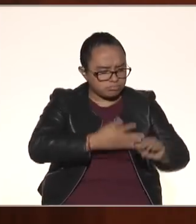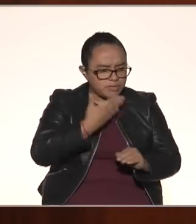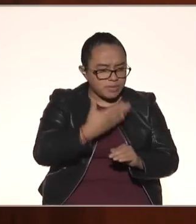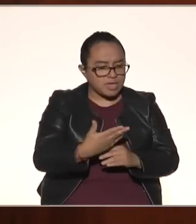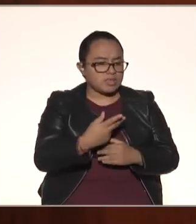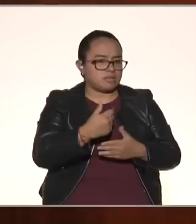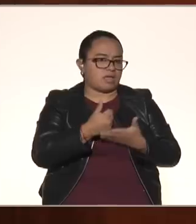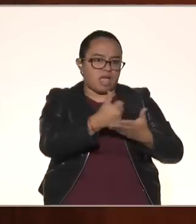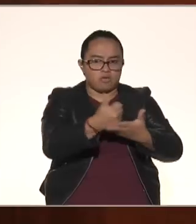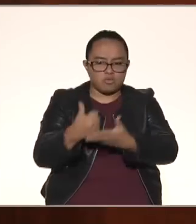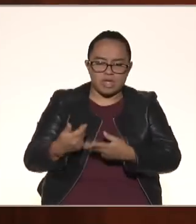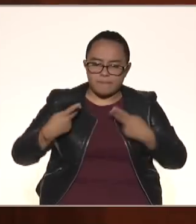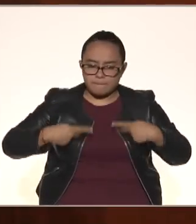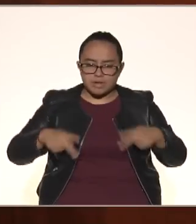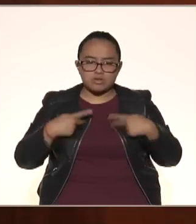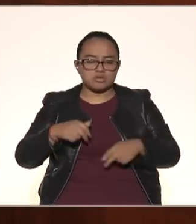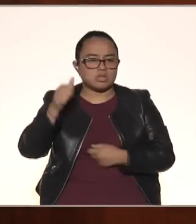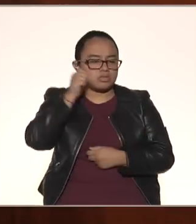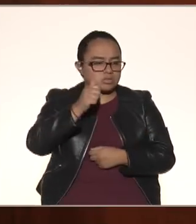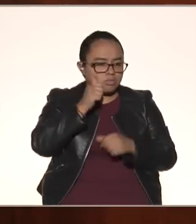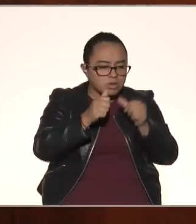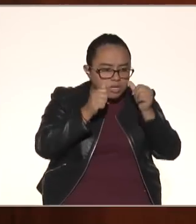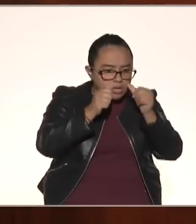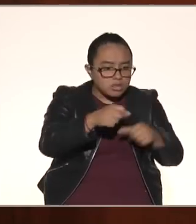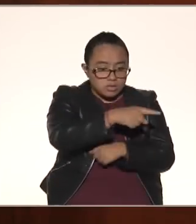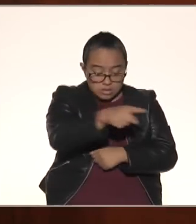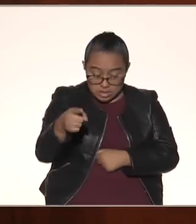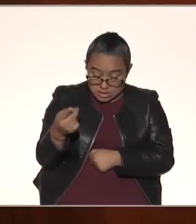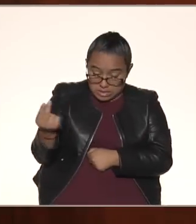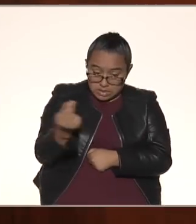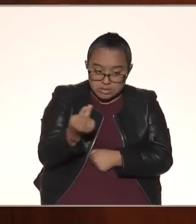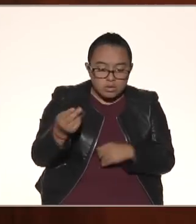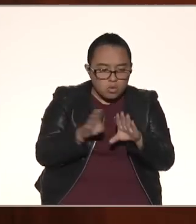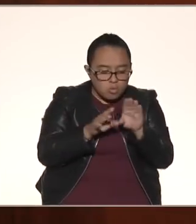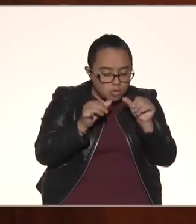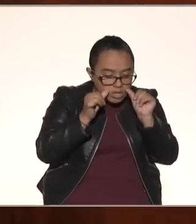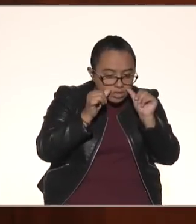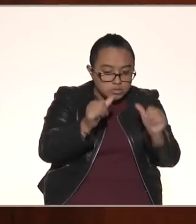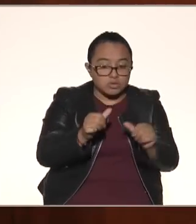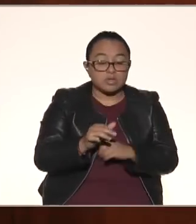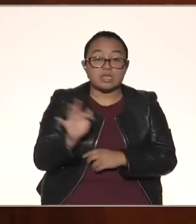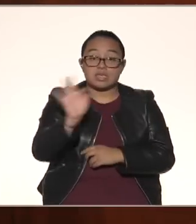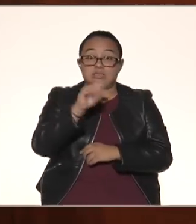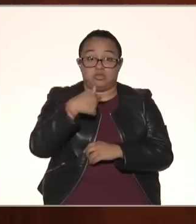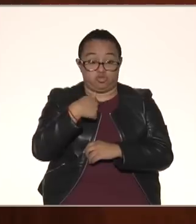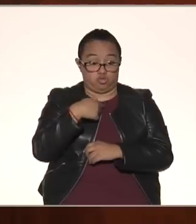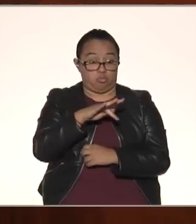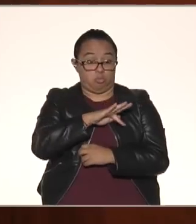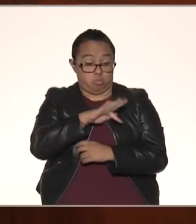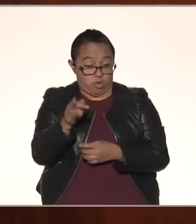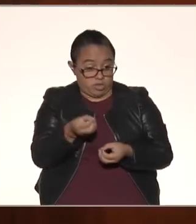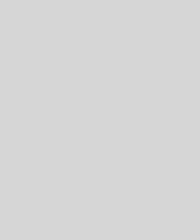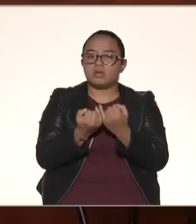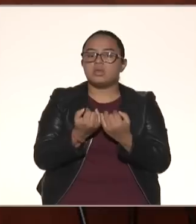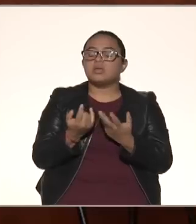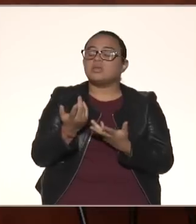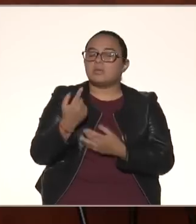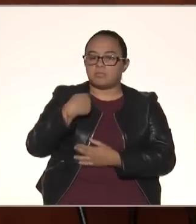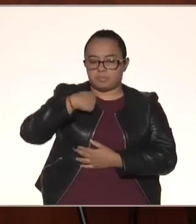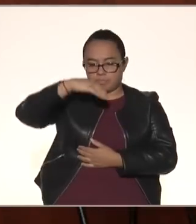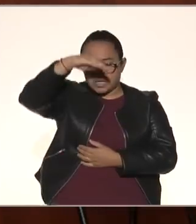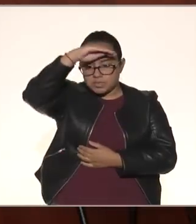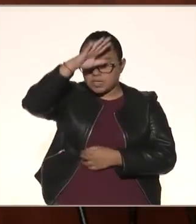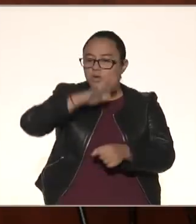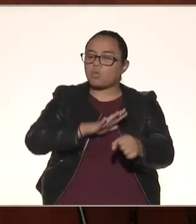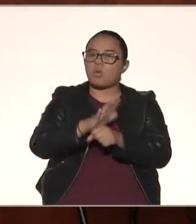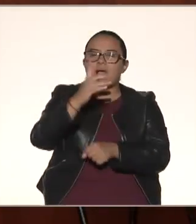a las personas, estar pendiente de lo que los demás necesitan, y si nosotros lo podemos dar, entregar. ¿Cuál sería